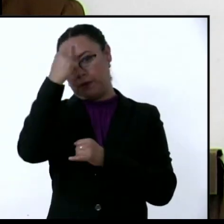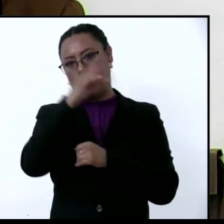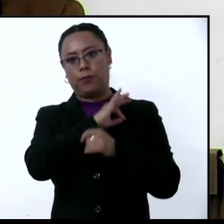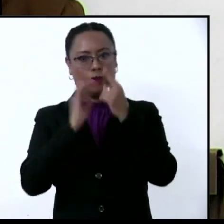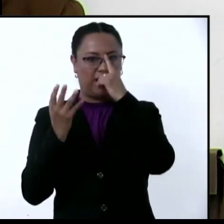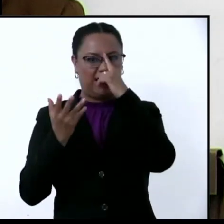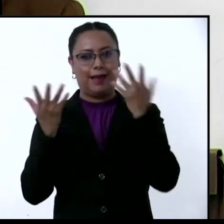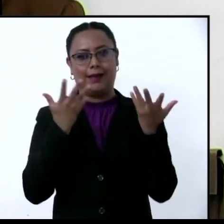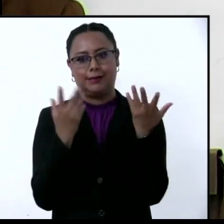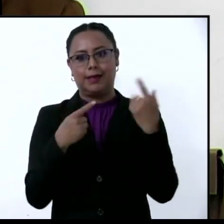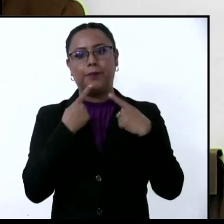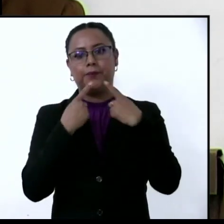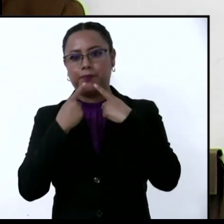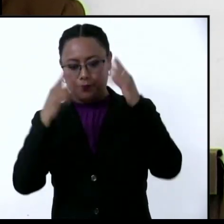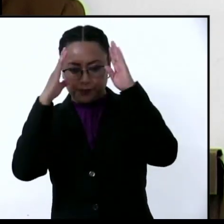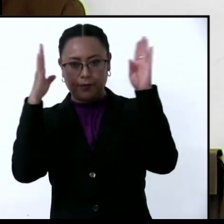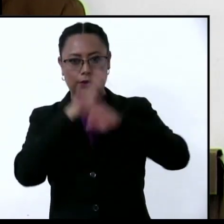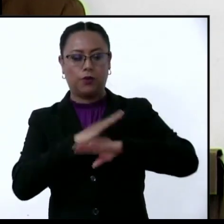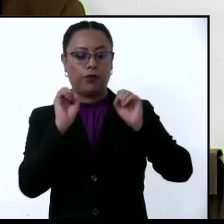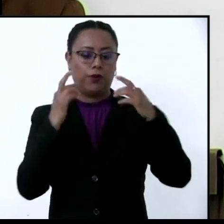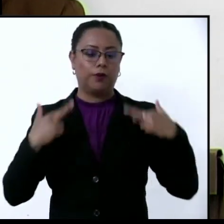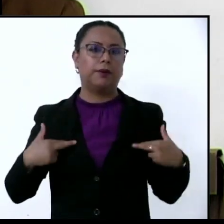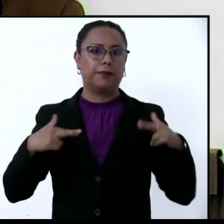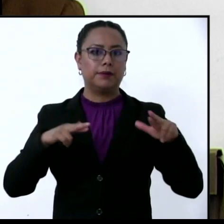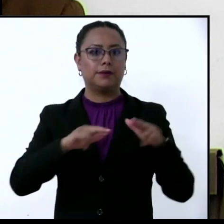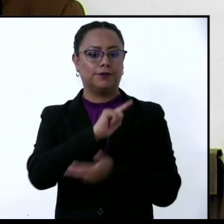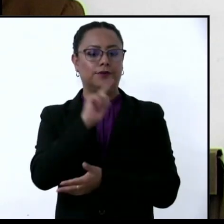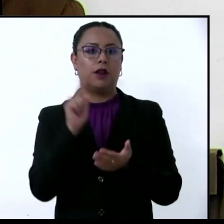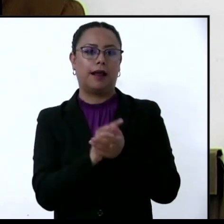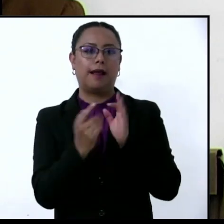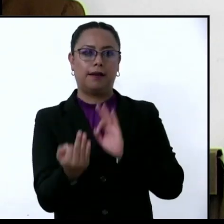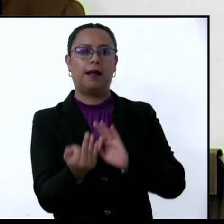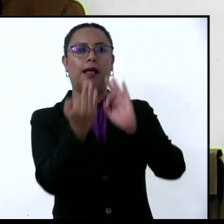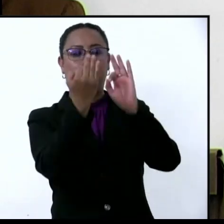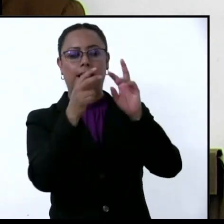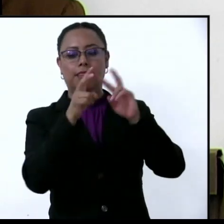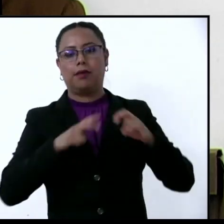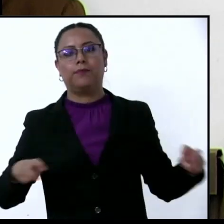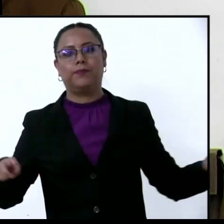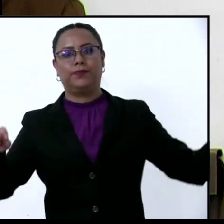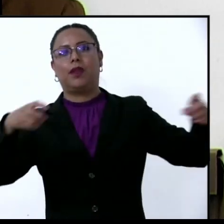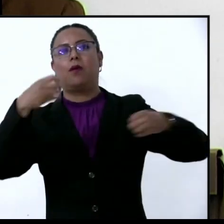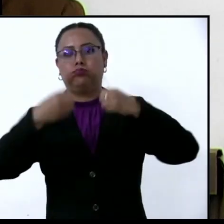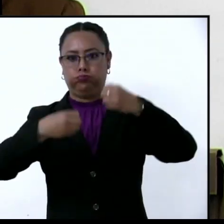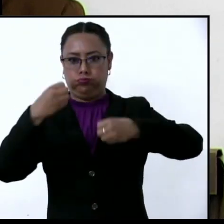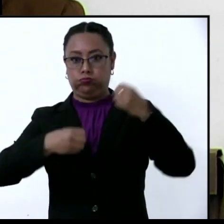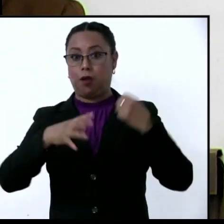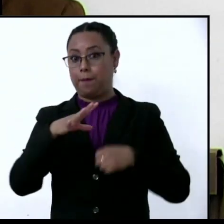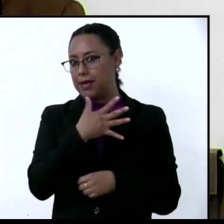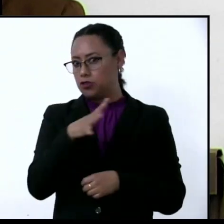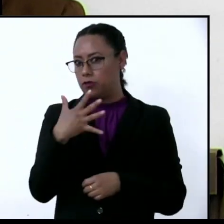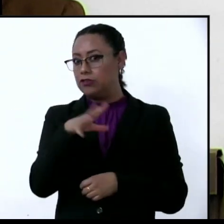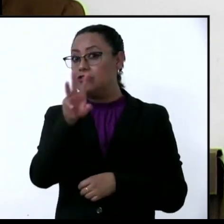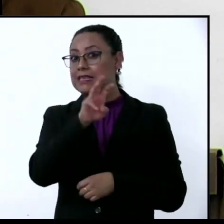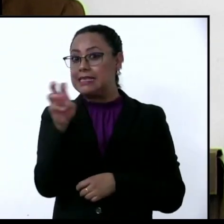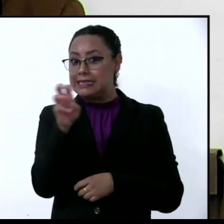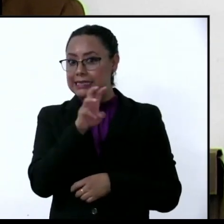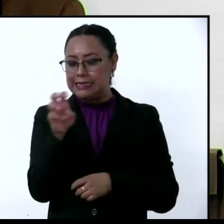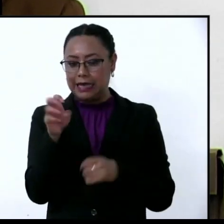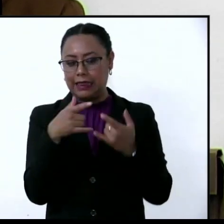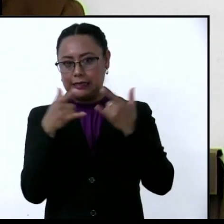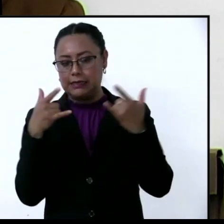convenios o la representación legal ante los tribunales. Más de 1.300 casos han sido llevados a